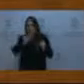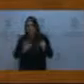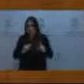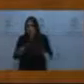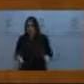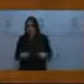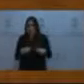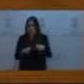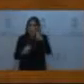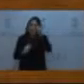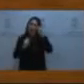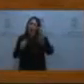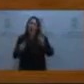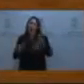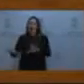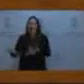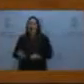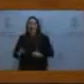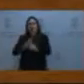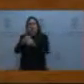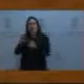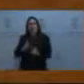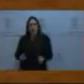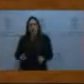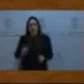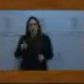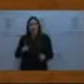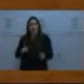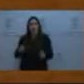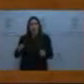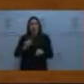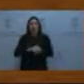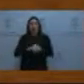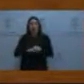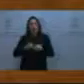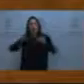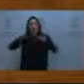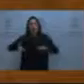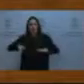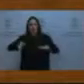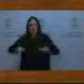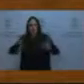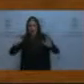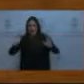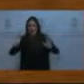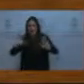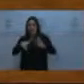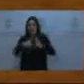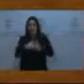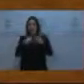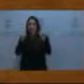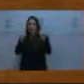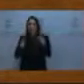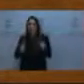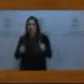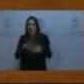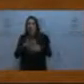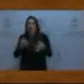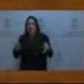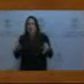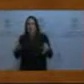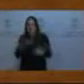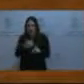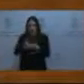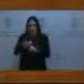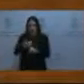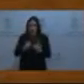una adopción internacional. Tardaron 8 meses en conseguir el certificado de idoneidad, cuando la ley habla de 6. Tenían